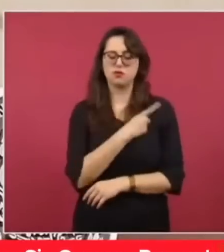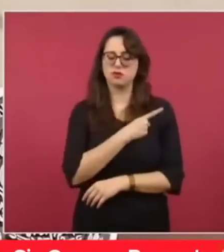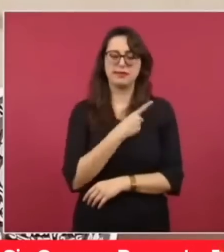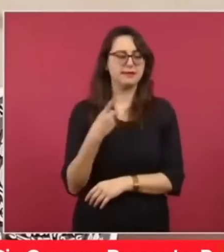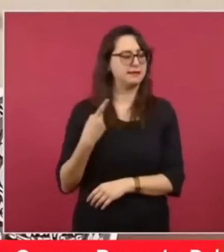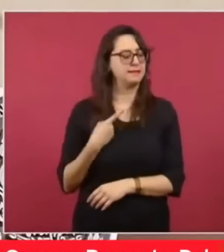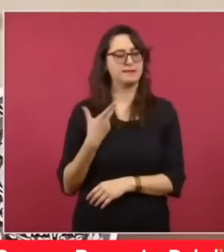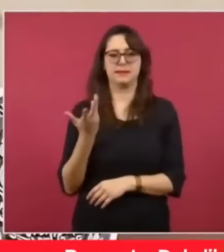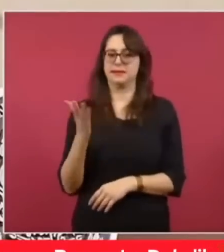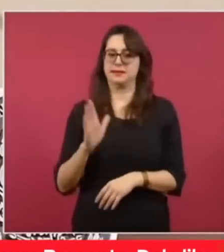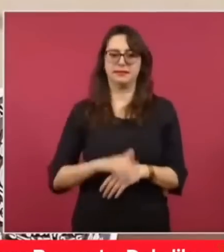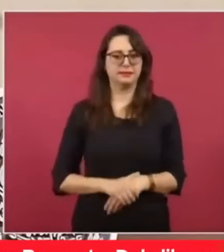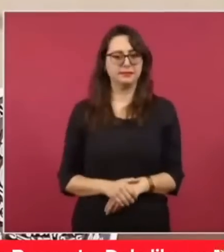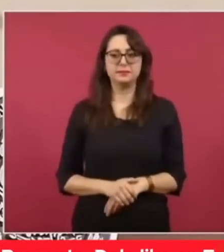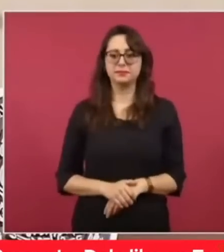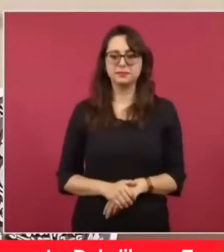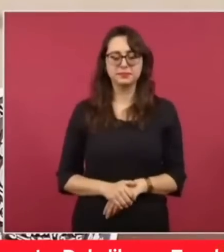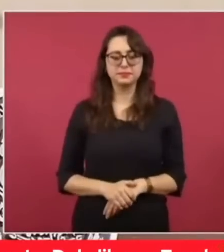asesino.